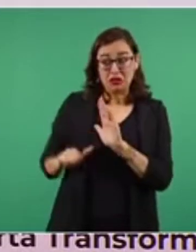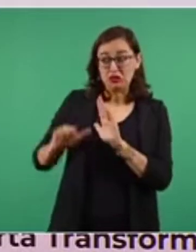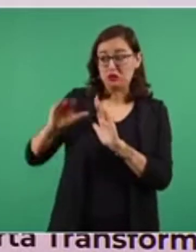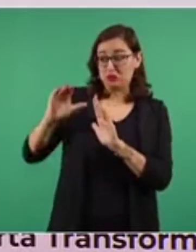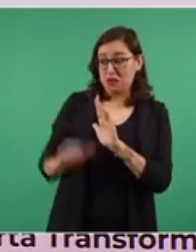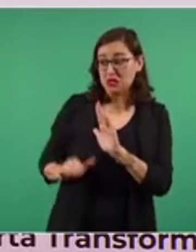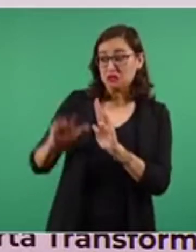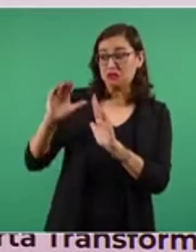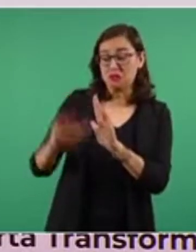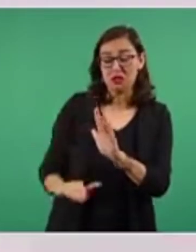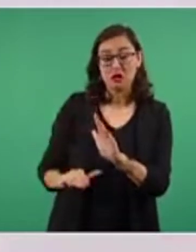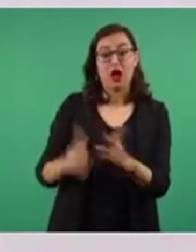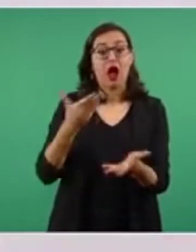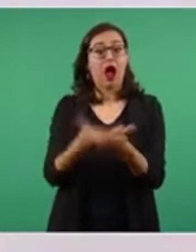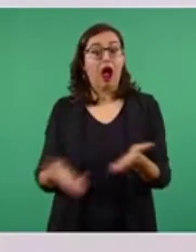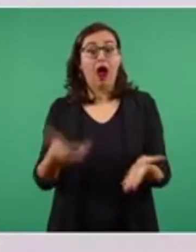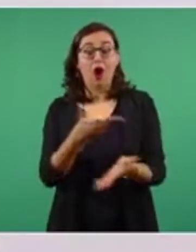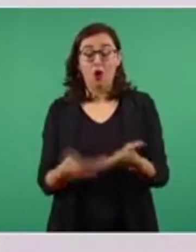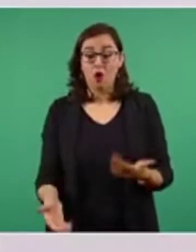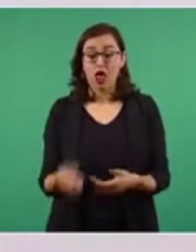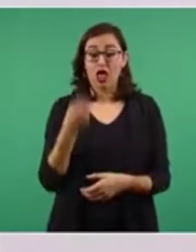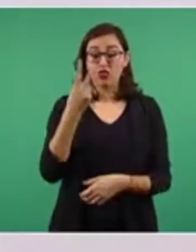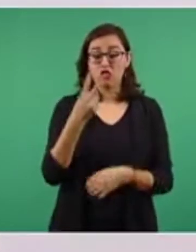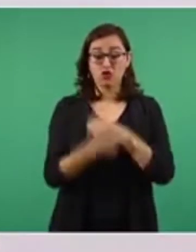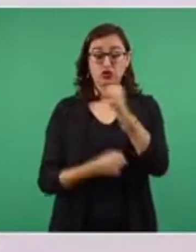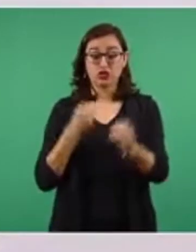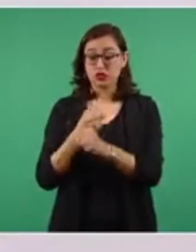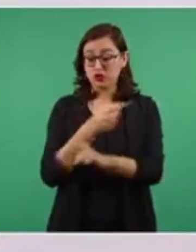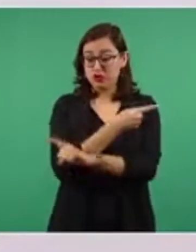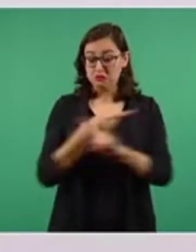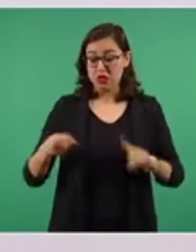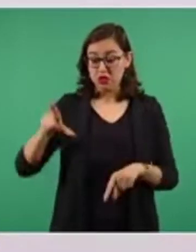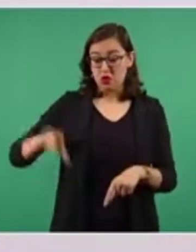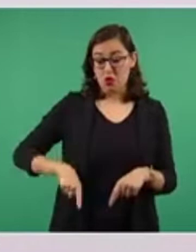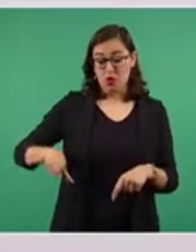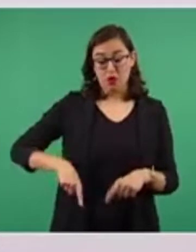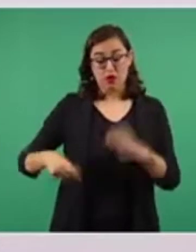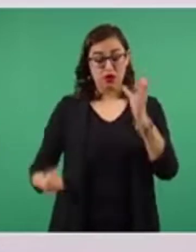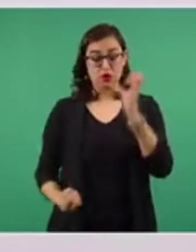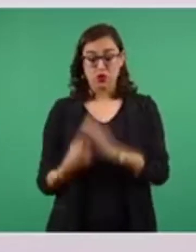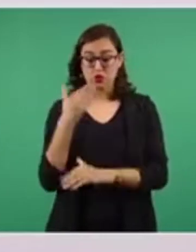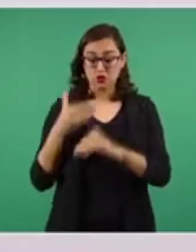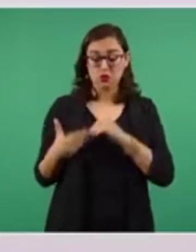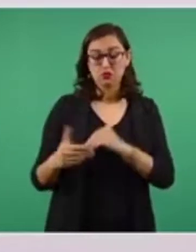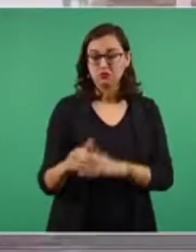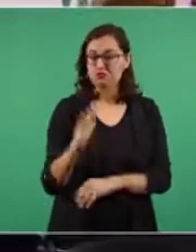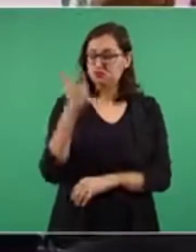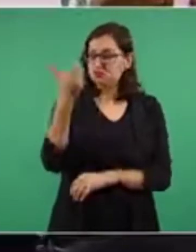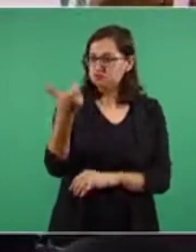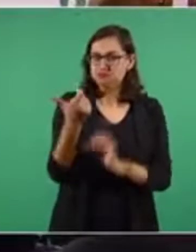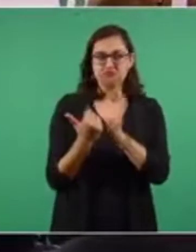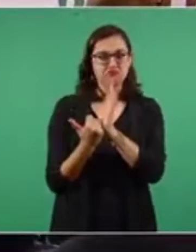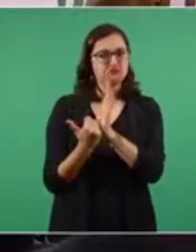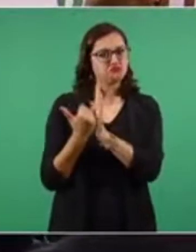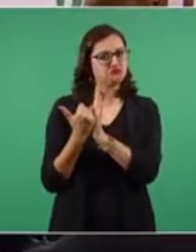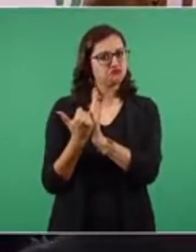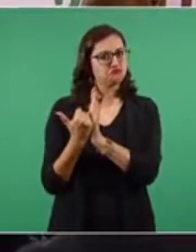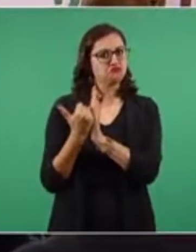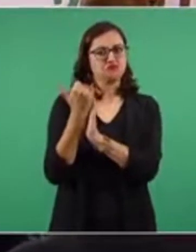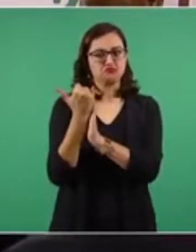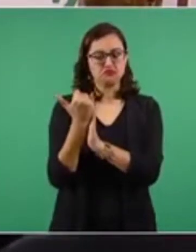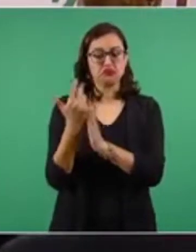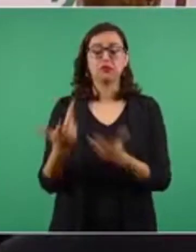2 años y medio de nuestro gobierno. El salario mínimo ha aumentado